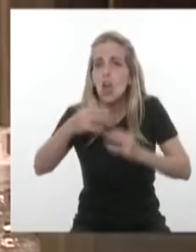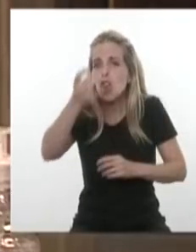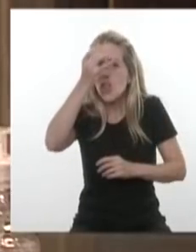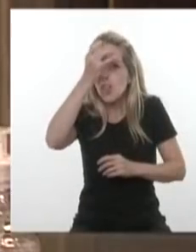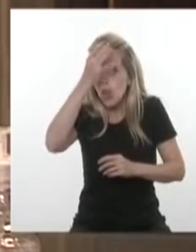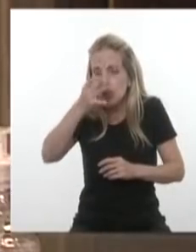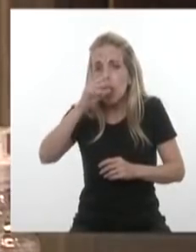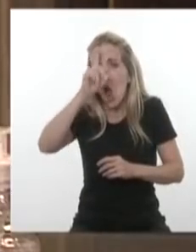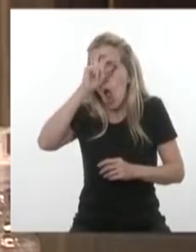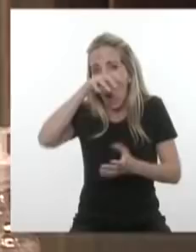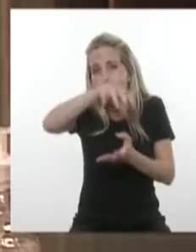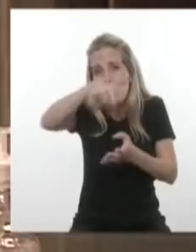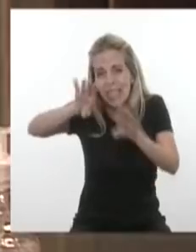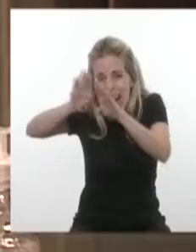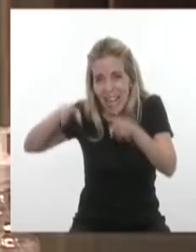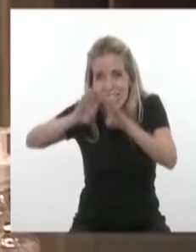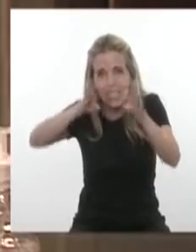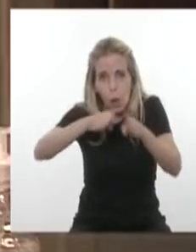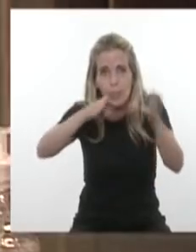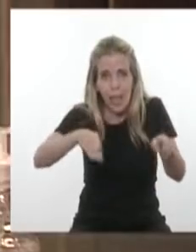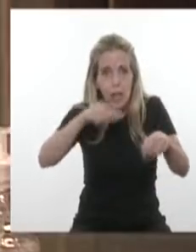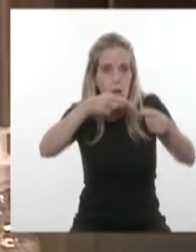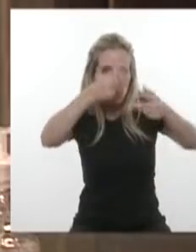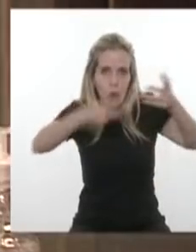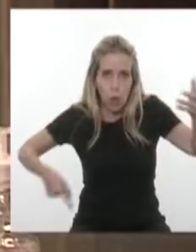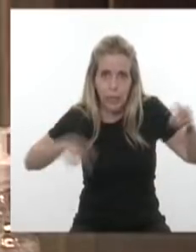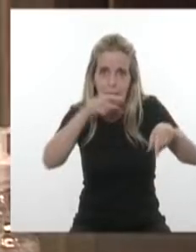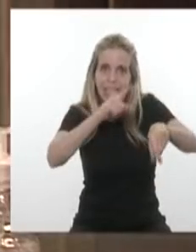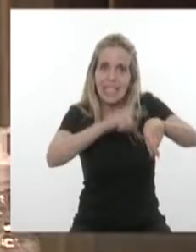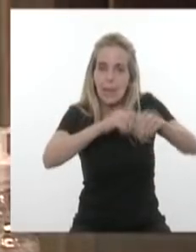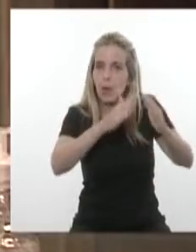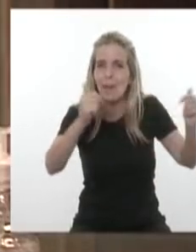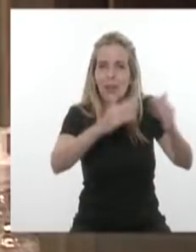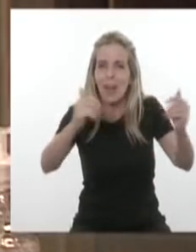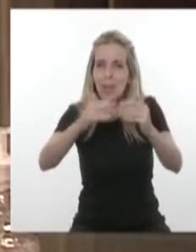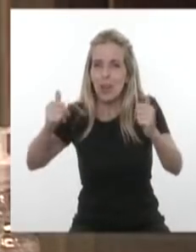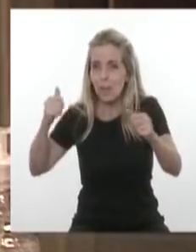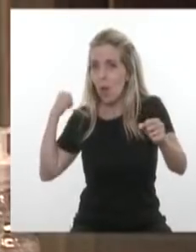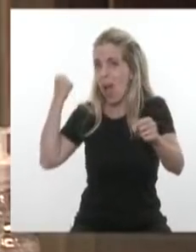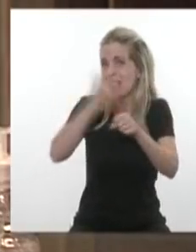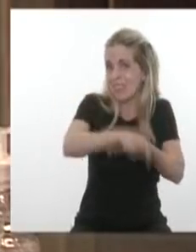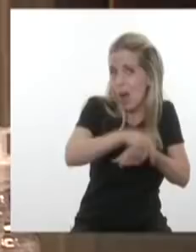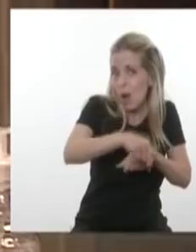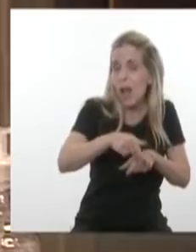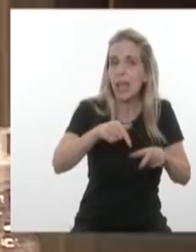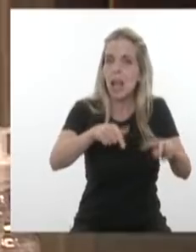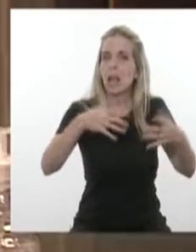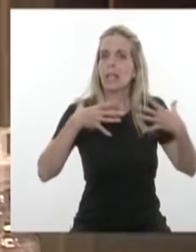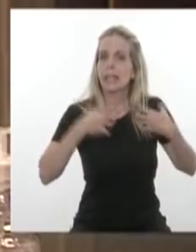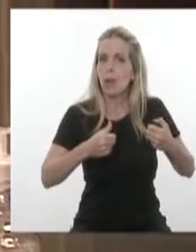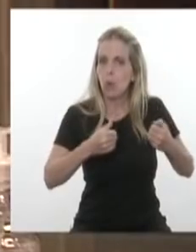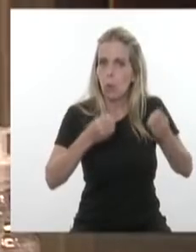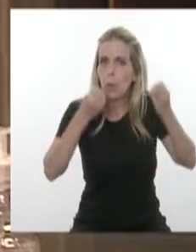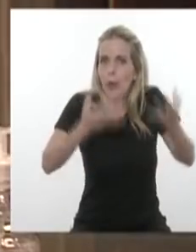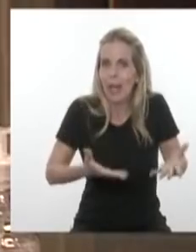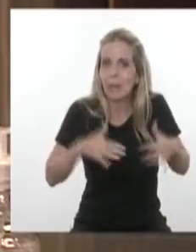fue por ese tiempo y ese trabajo colectivo que no se saturó el sistema de salud fue por eso que cada